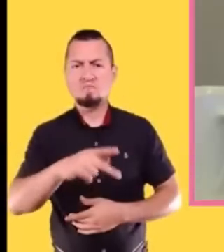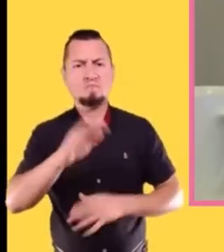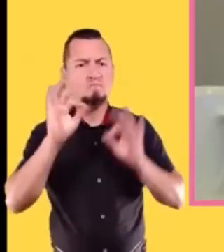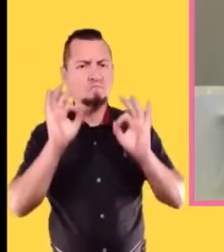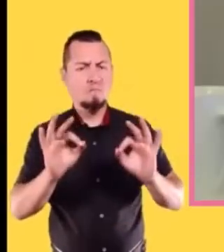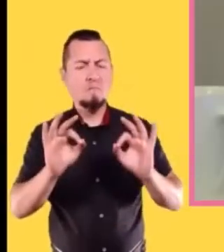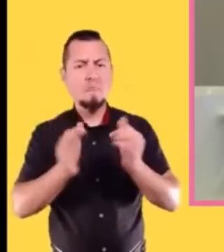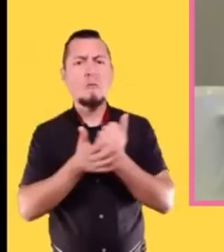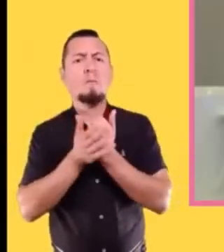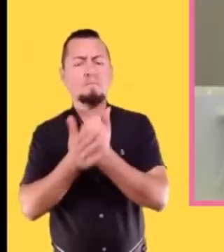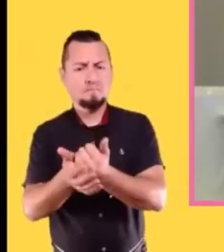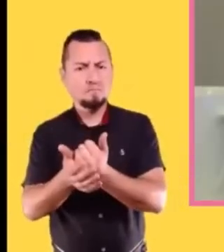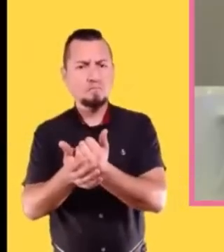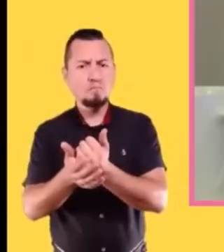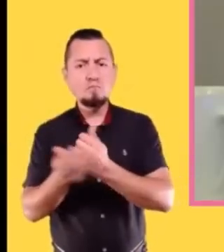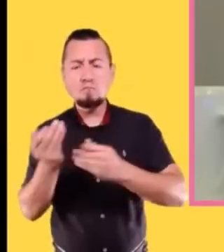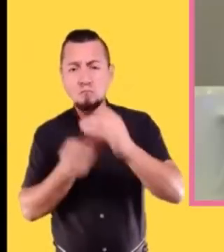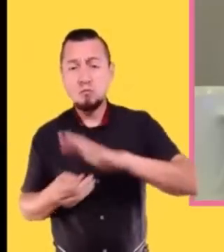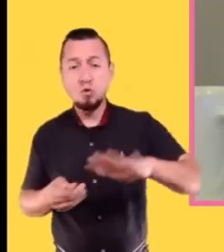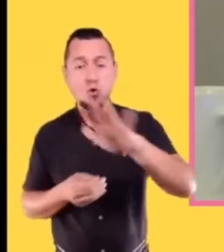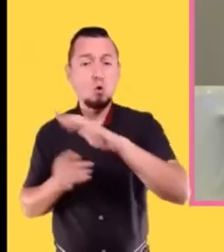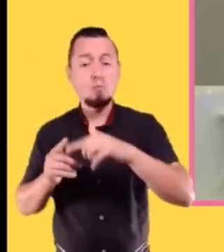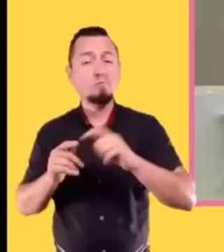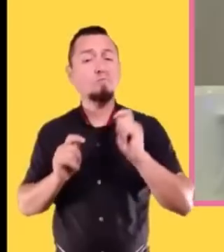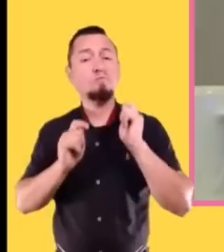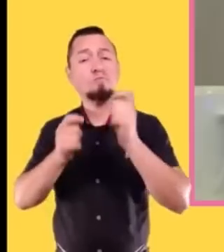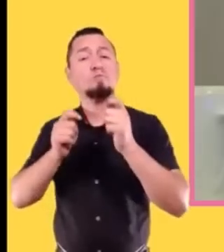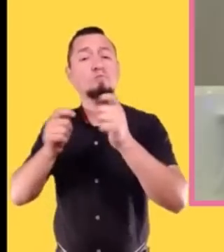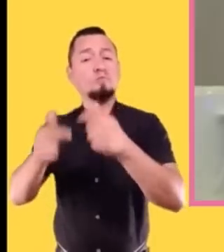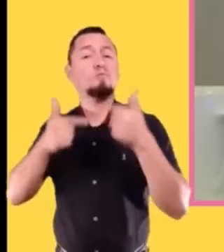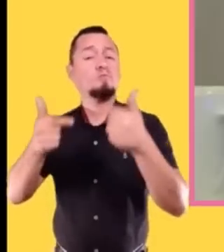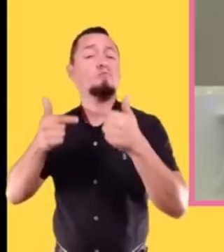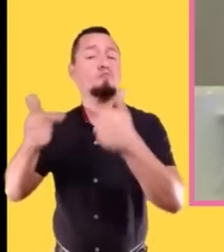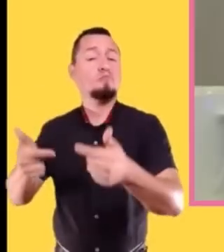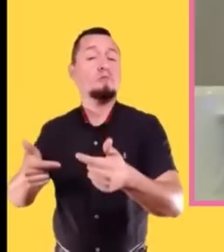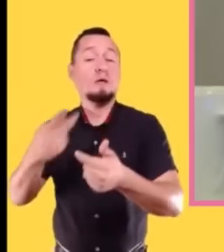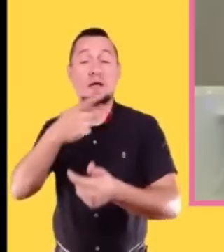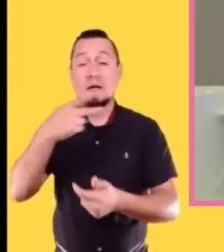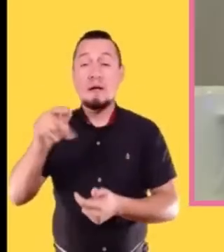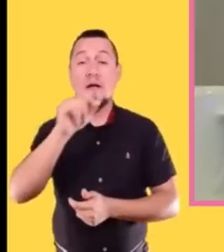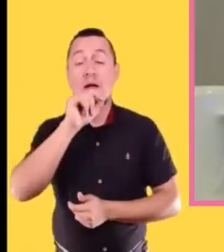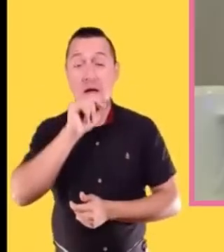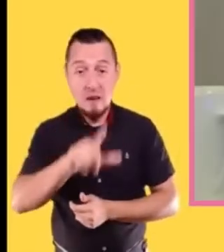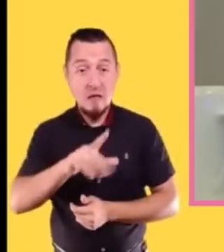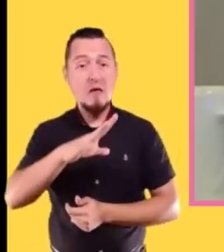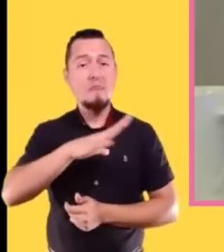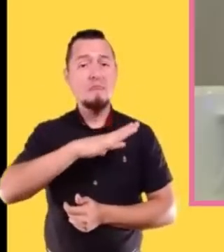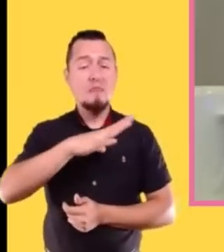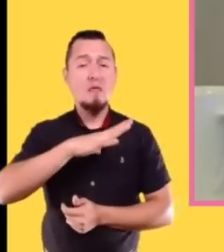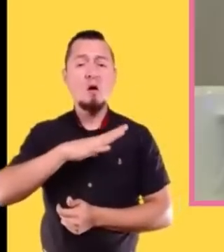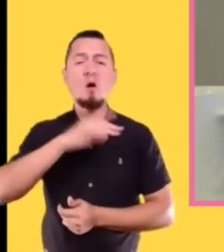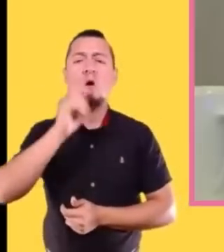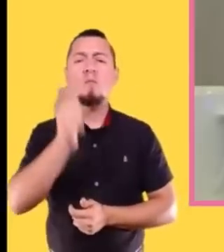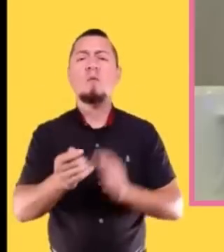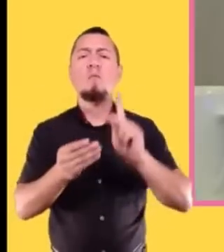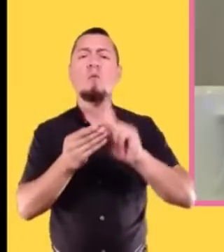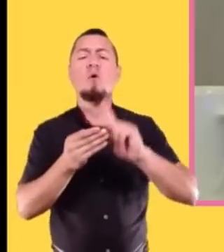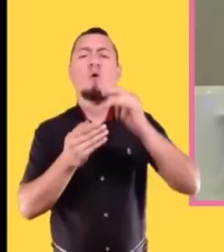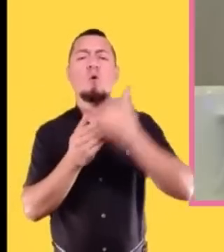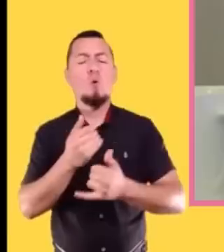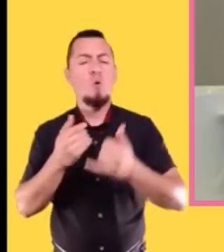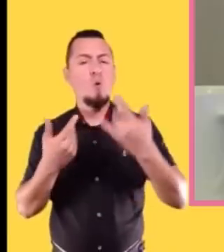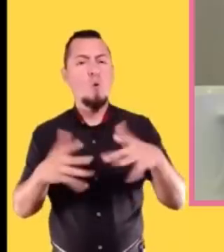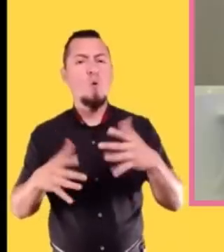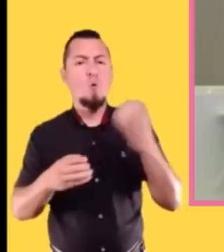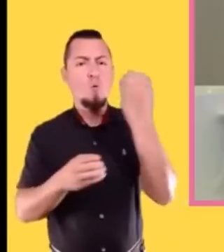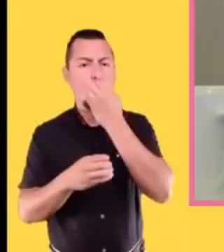la formación de las nuevas generaciones de jaliscienses. Jalisco tiene su propio proyecto educativo y